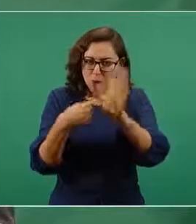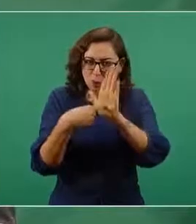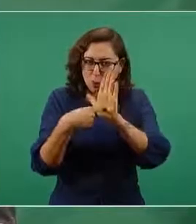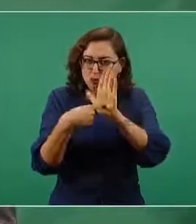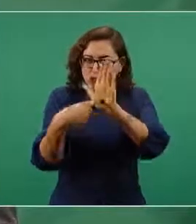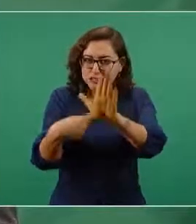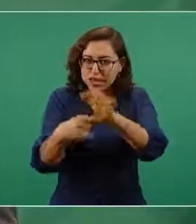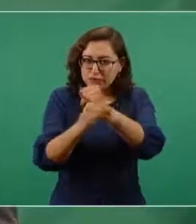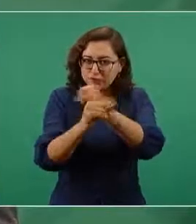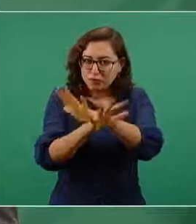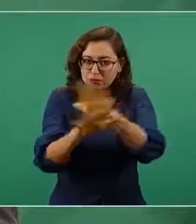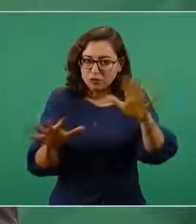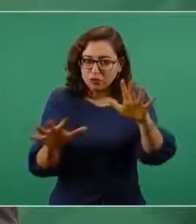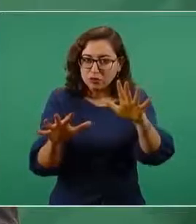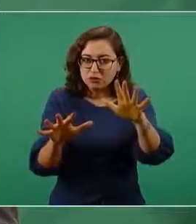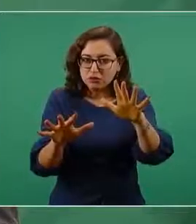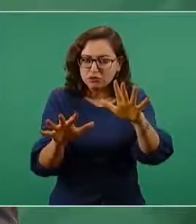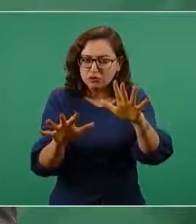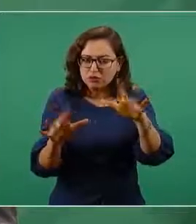información.